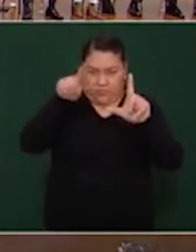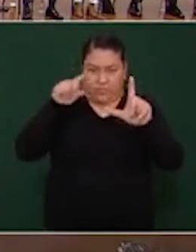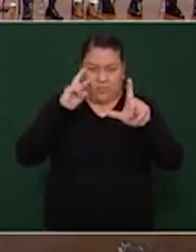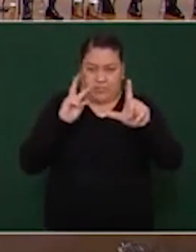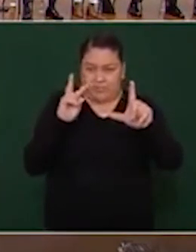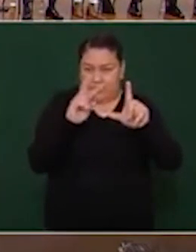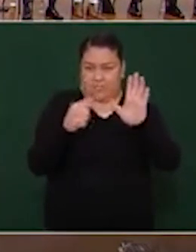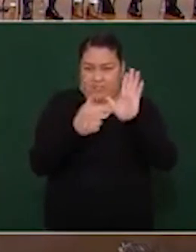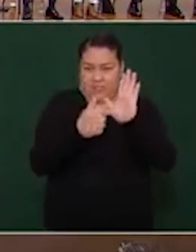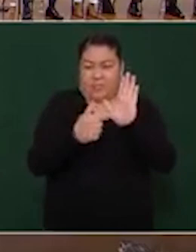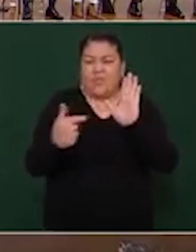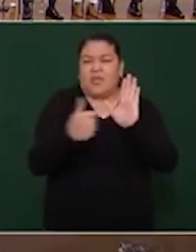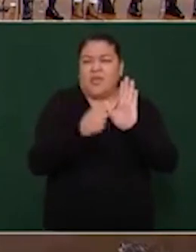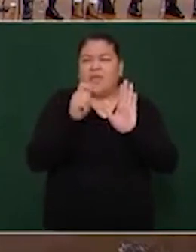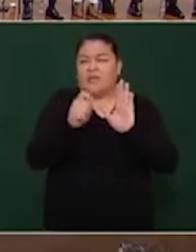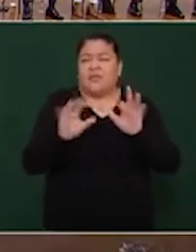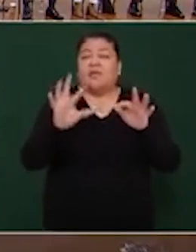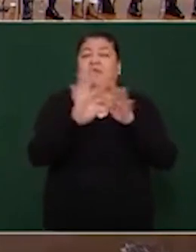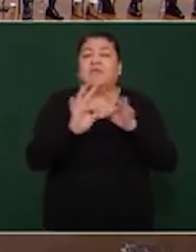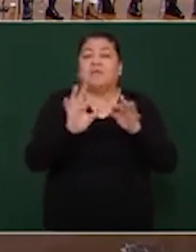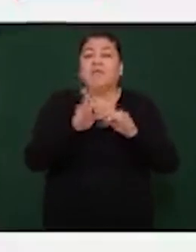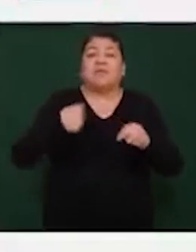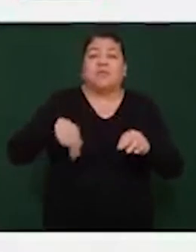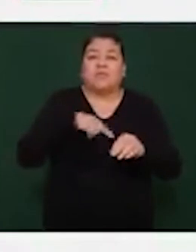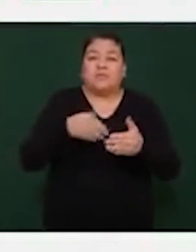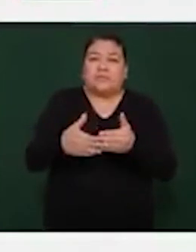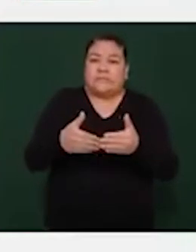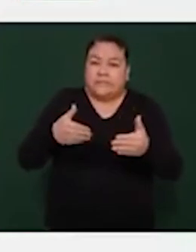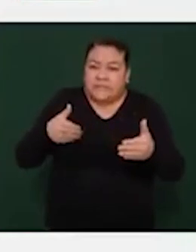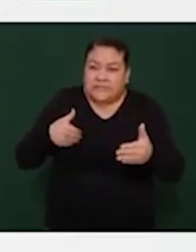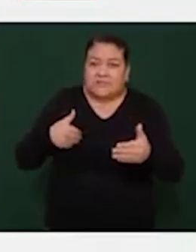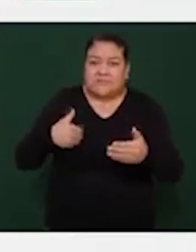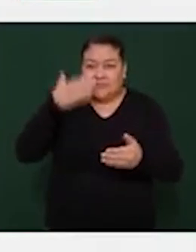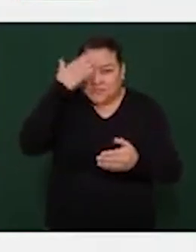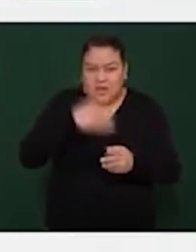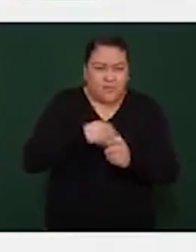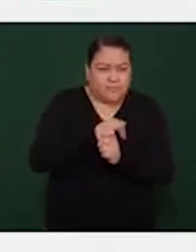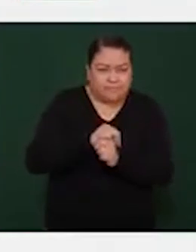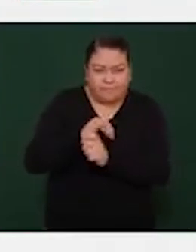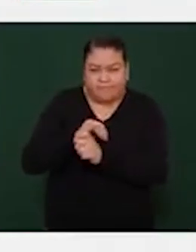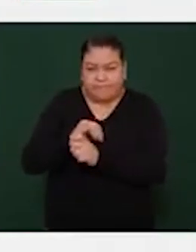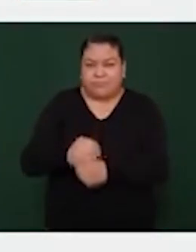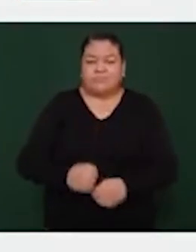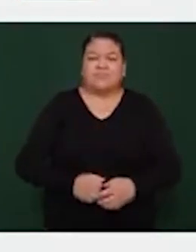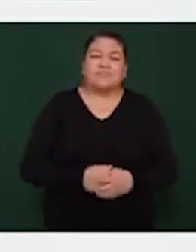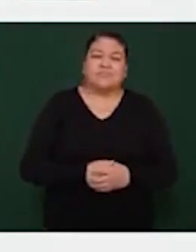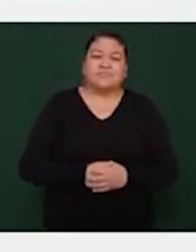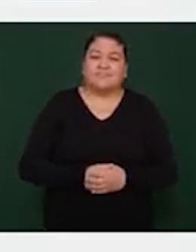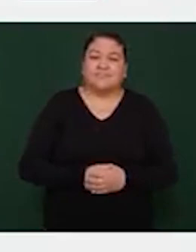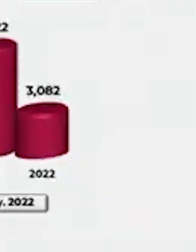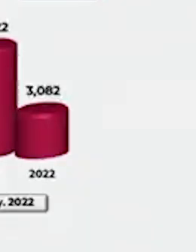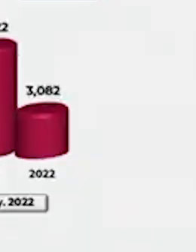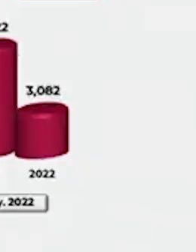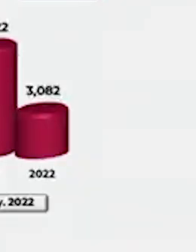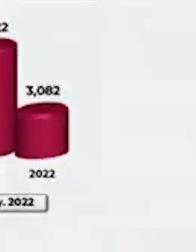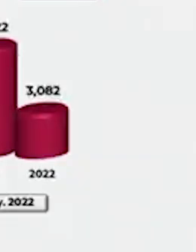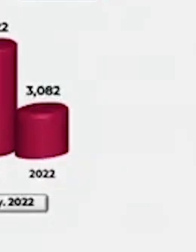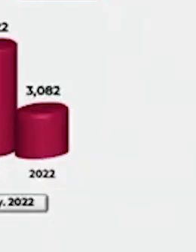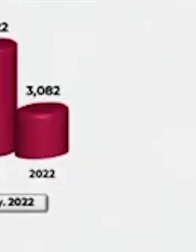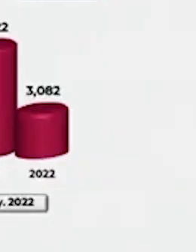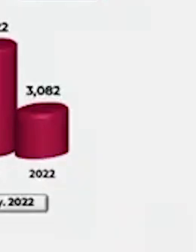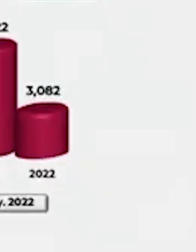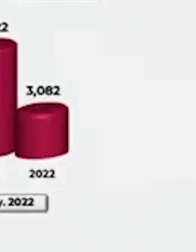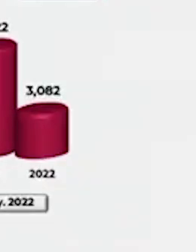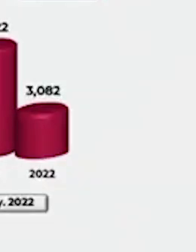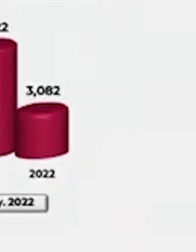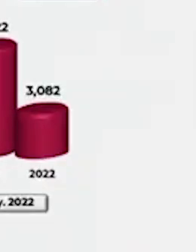denota claramente el esfuerzo que se ha llevado a cabo en esta administración en materia de armamento, en materia de aseguramiento